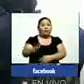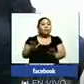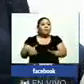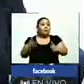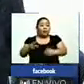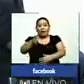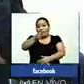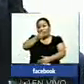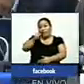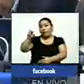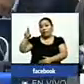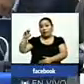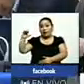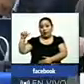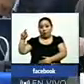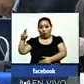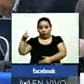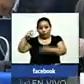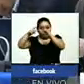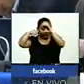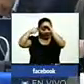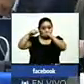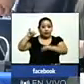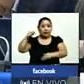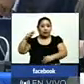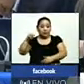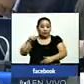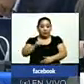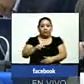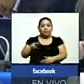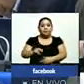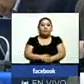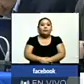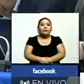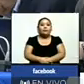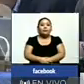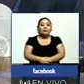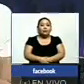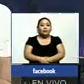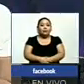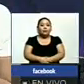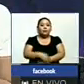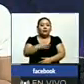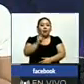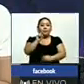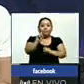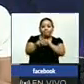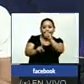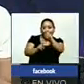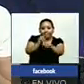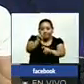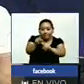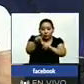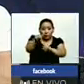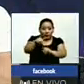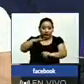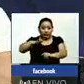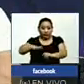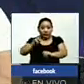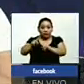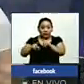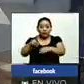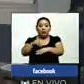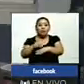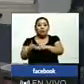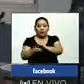imágenes de Ricardo Tobar, Ingmar Batres, Noticiero Hechos. Y las entrevistas continuaron esta tarde y los diputados